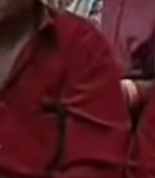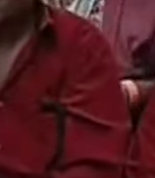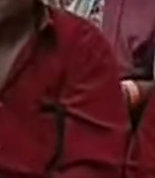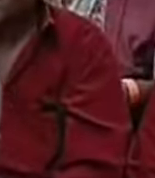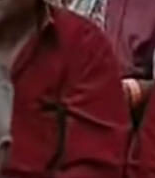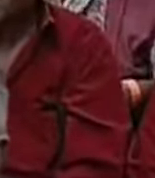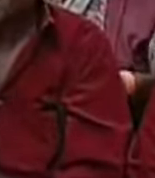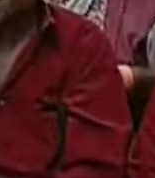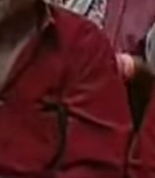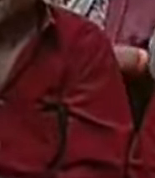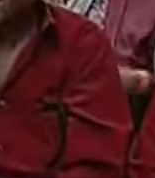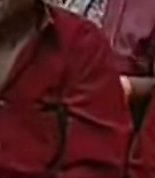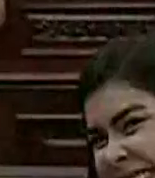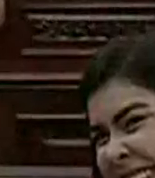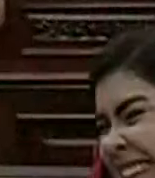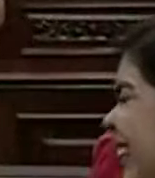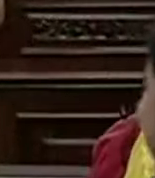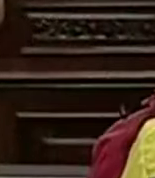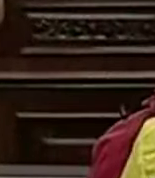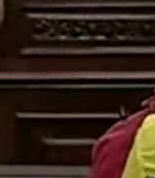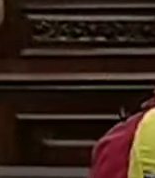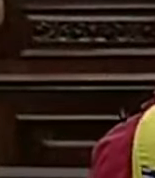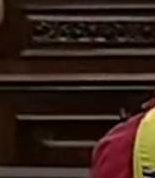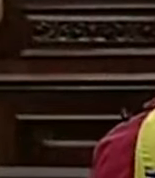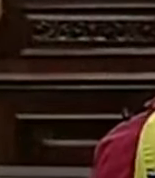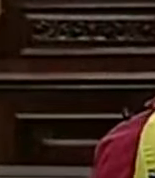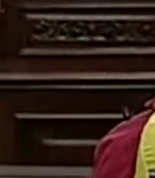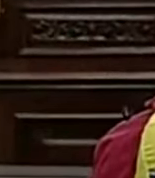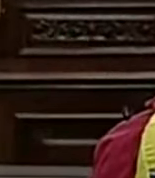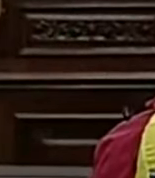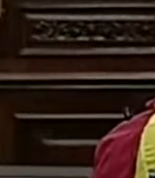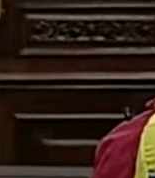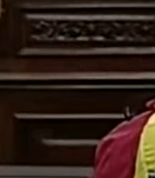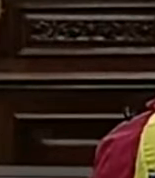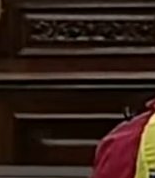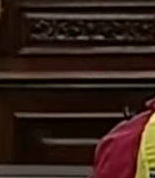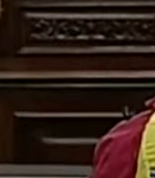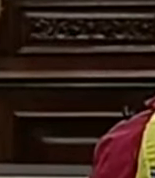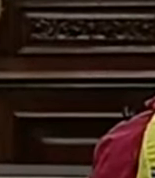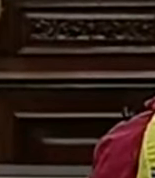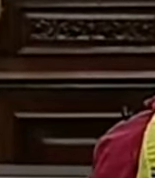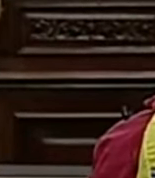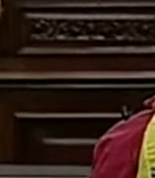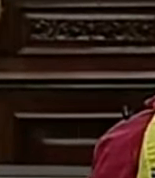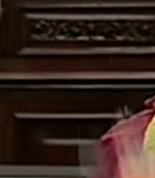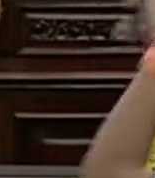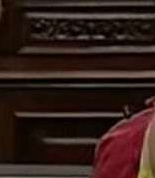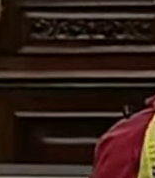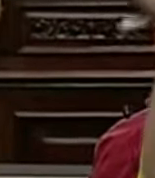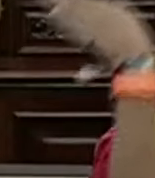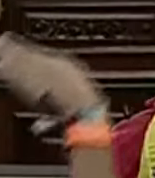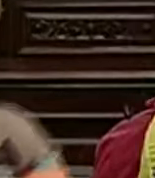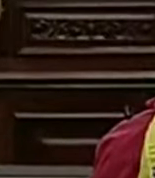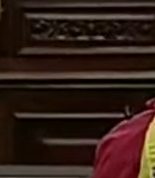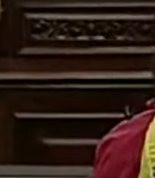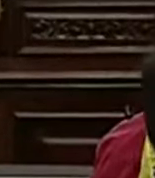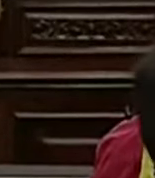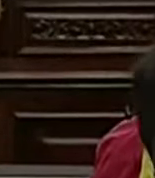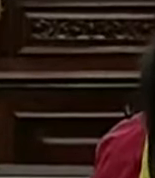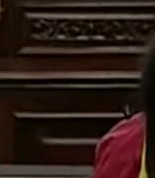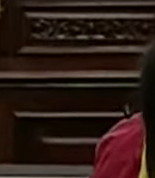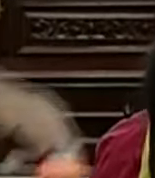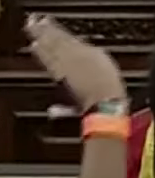del país. Agregaba en esa oportunidad el presidente Nicolás Maduro, el tiempo que convocaba a ese gran